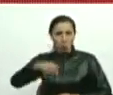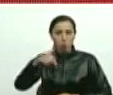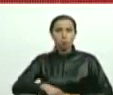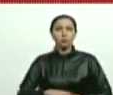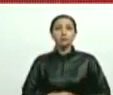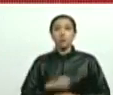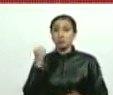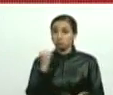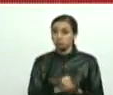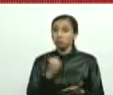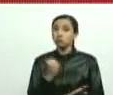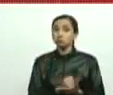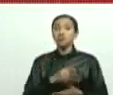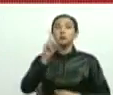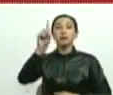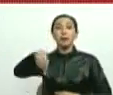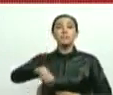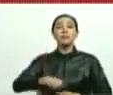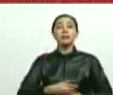notariada.